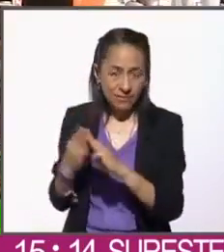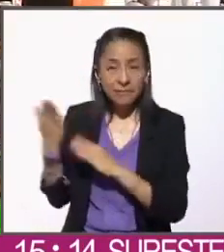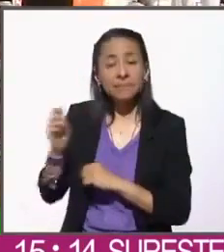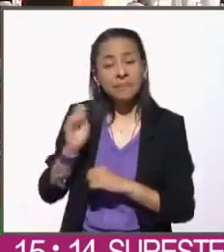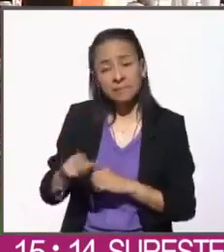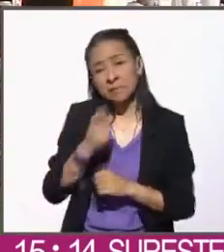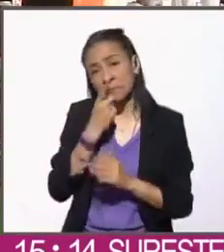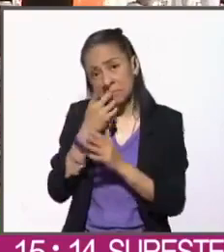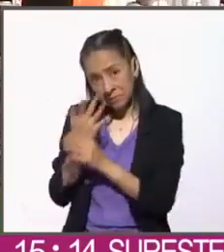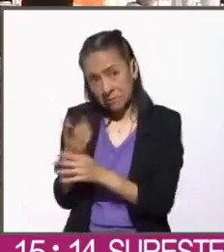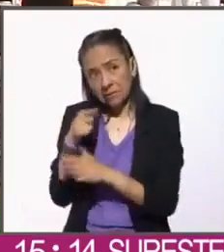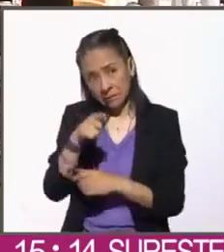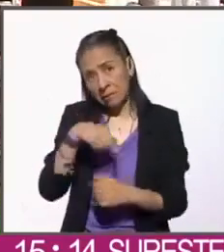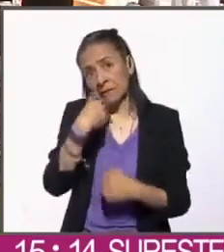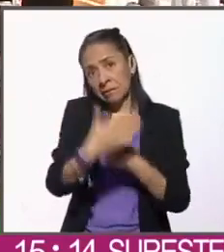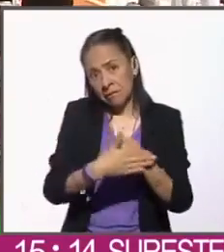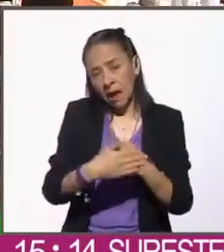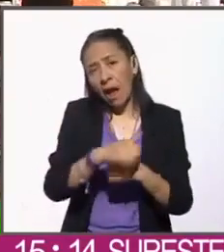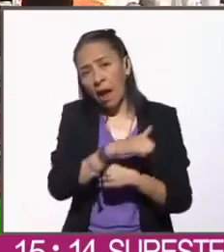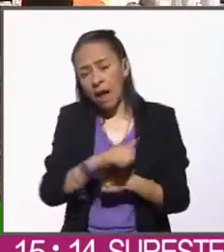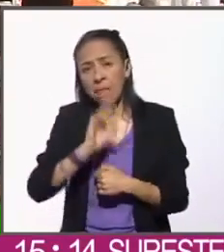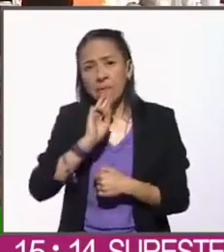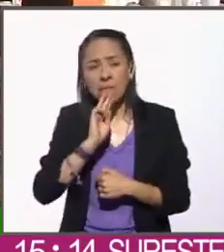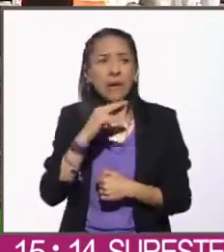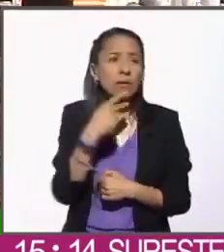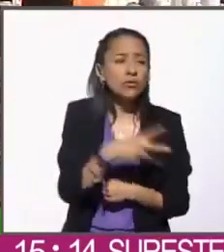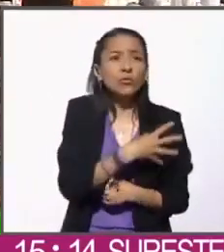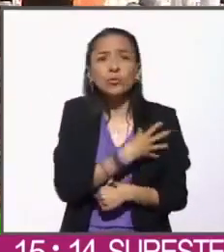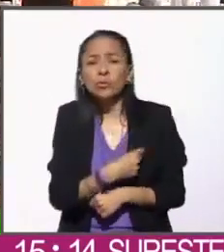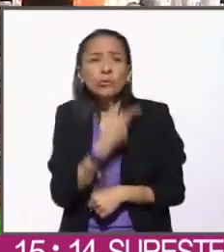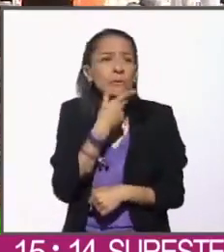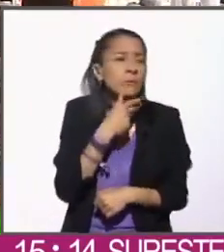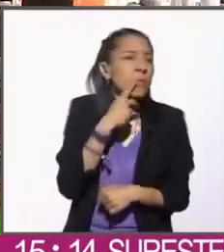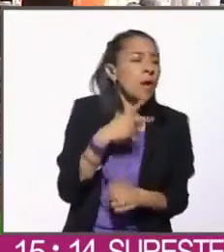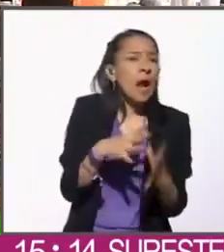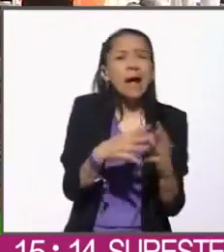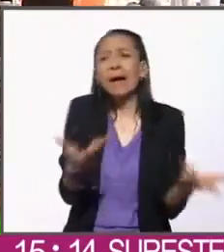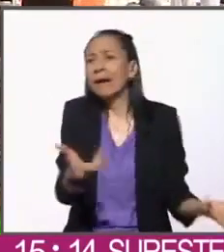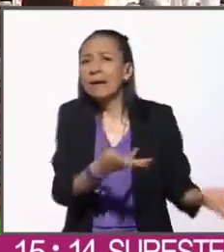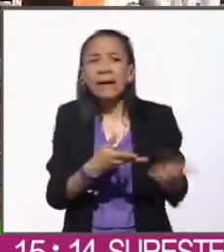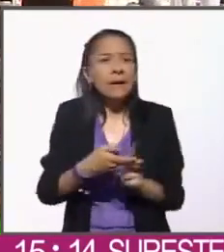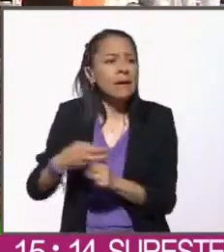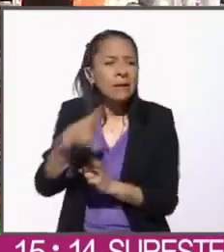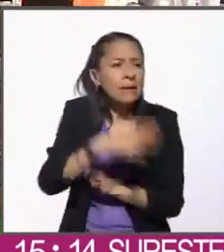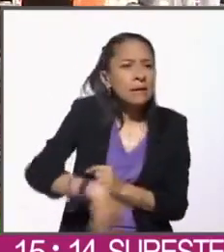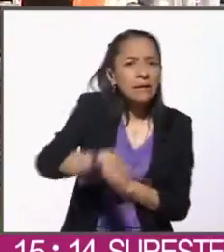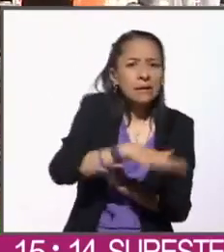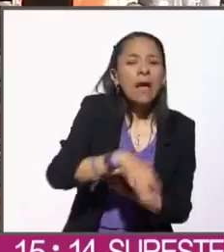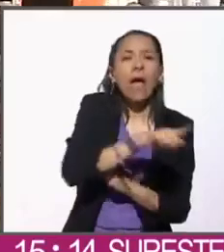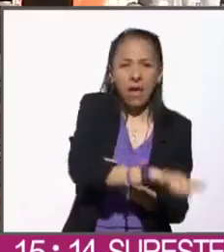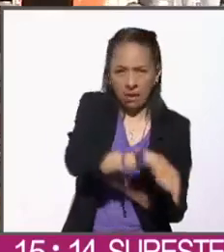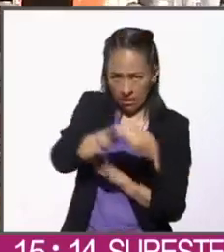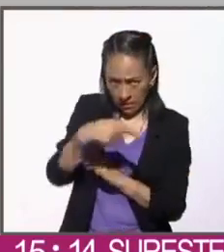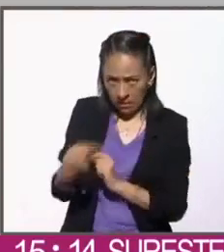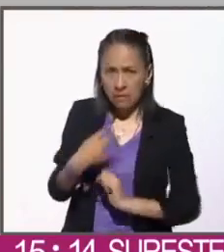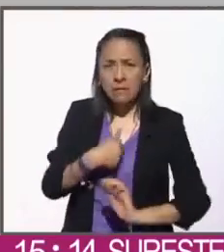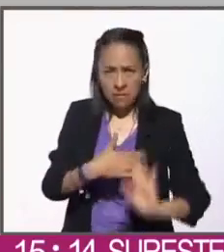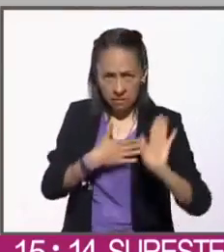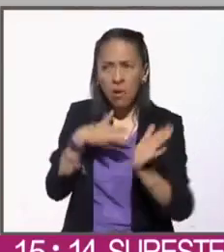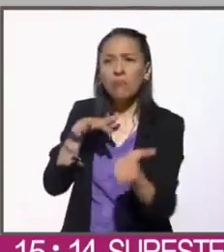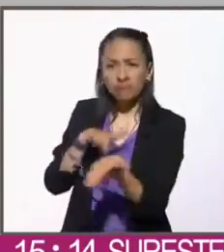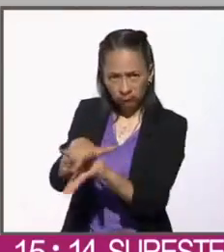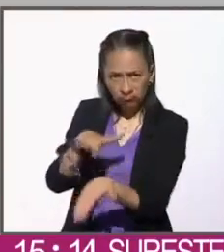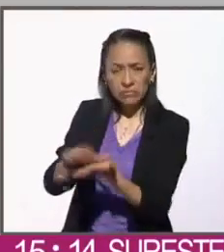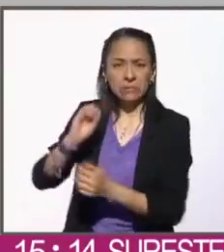que buscan a sus hijos y a sus hijas. Estas fueron las palabras y el compromiso que estableció.